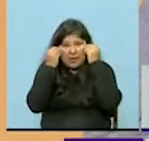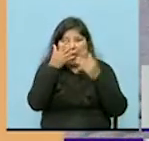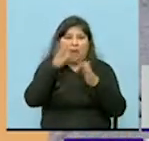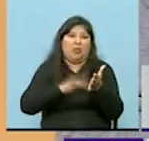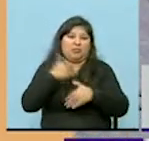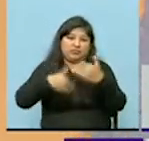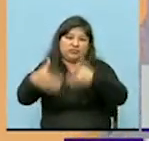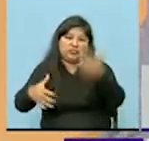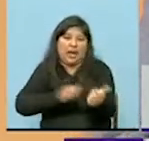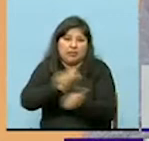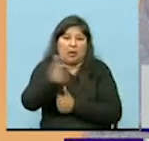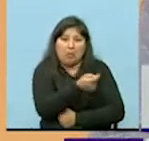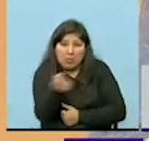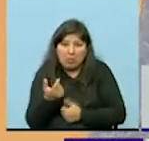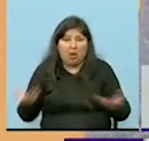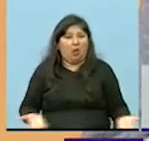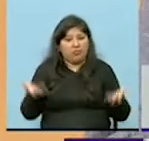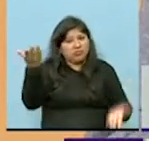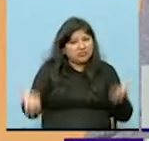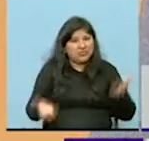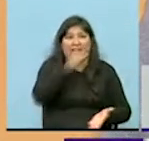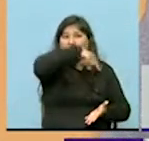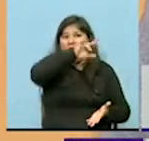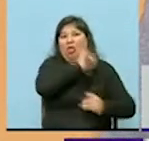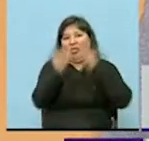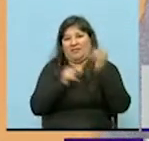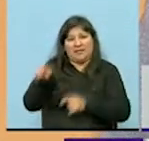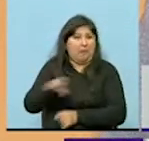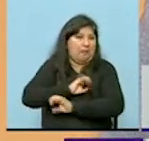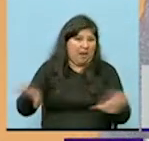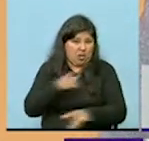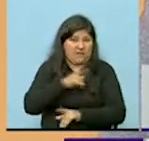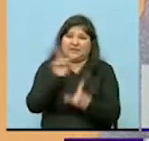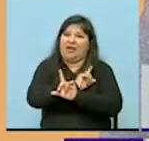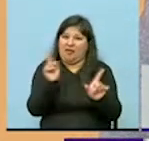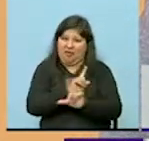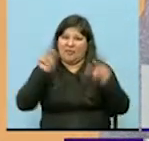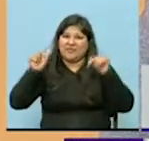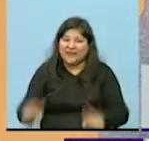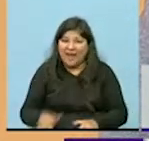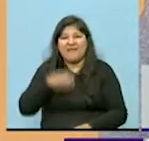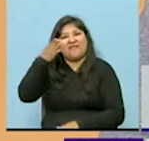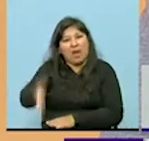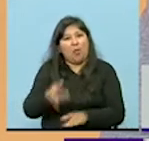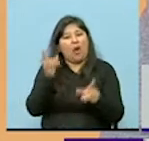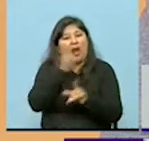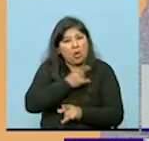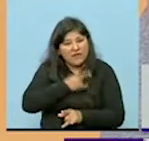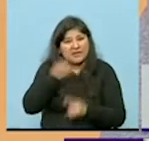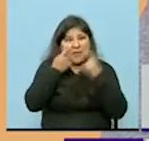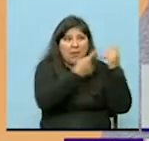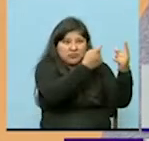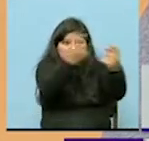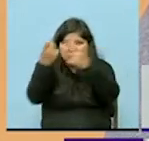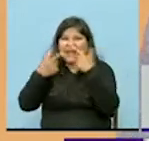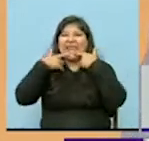a saber cómo relacionarse en otro nivel a entender cómo funciona el sistema y yo prefiero vivir con un país con muchos